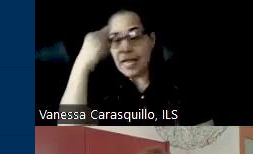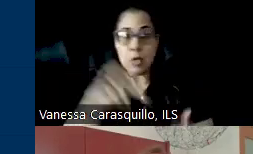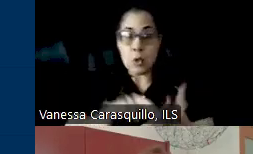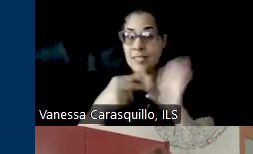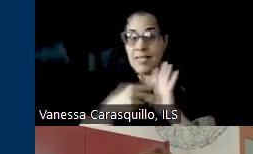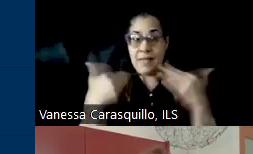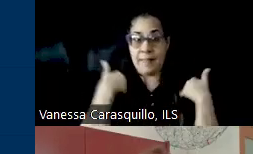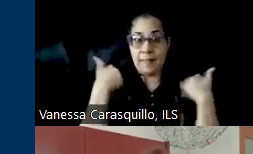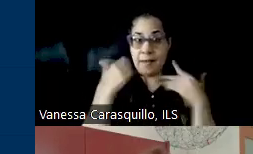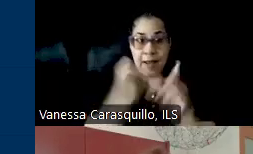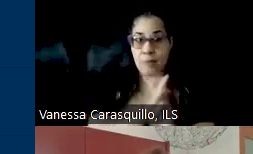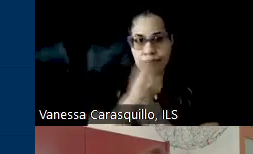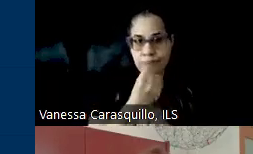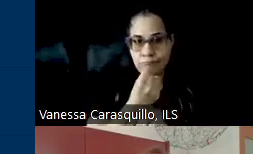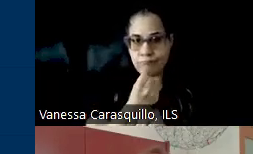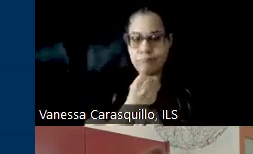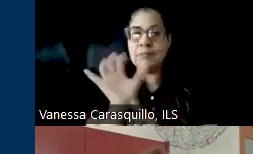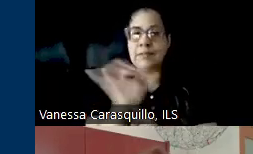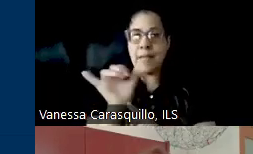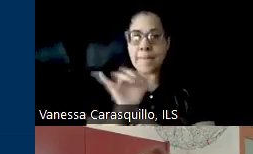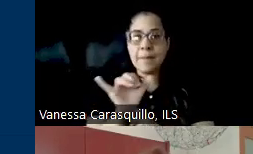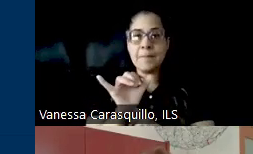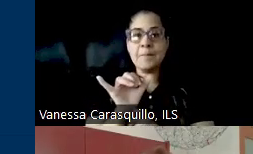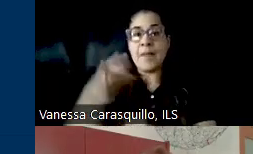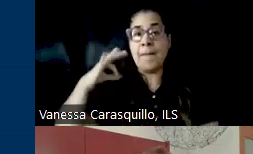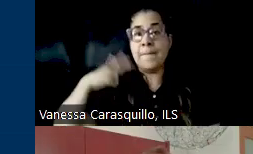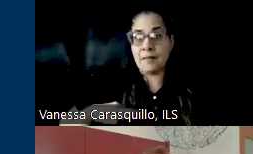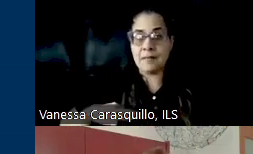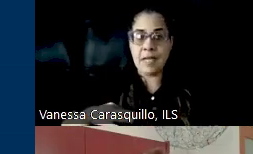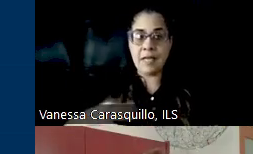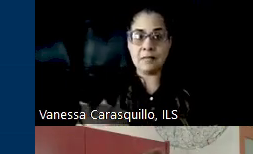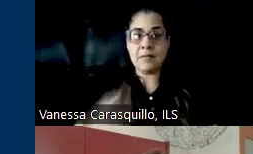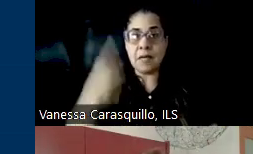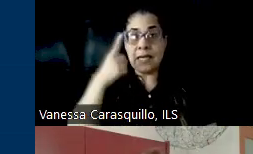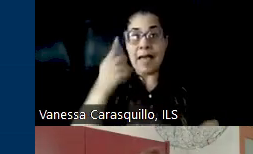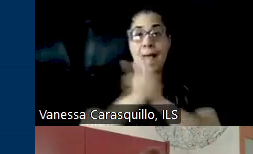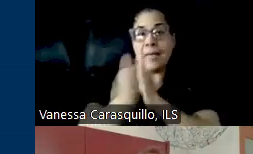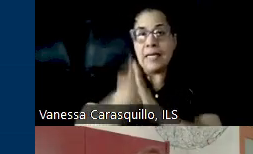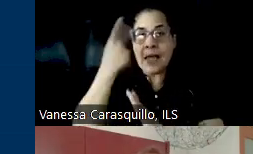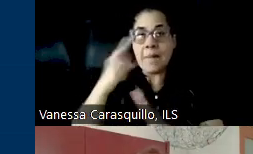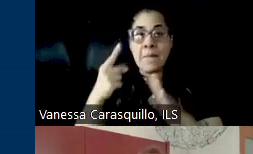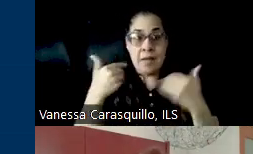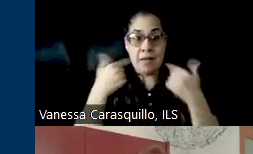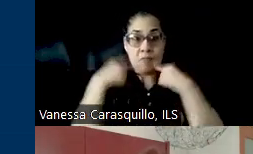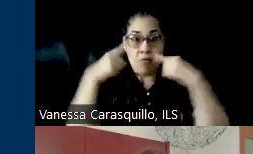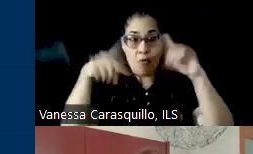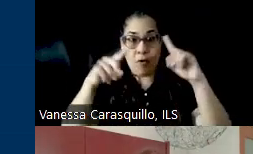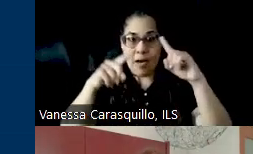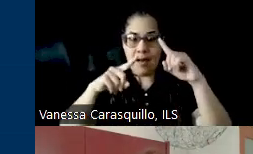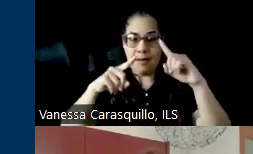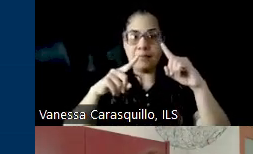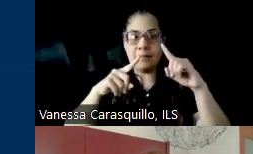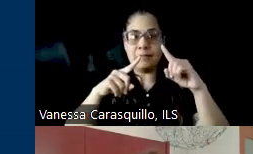se trata de el bienestar y la capacidad para alcanzar el máximo potencial. Y esto